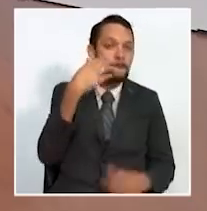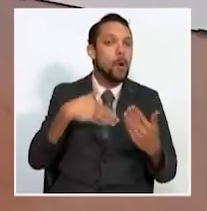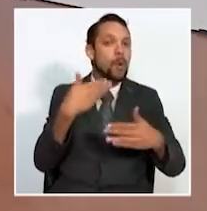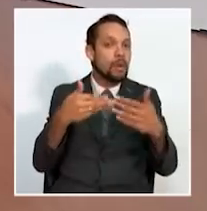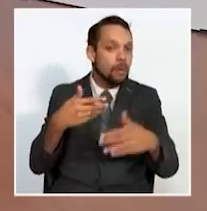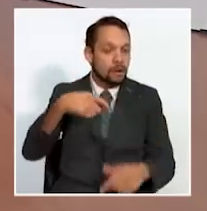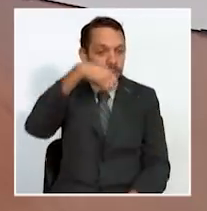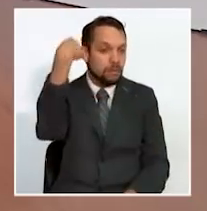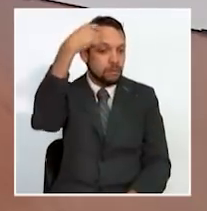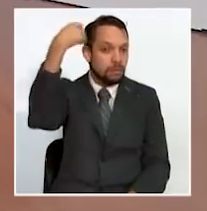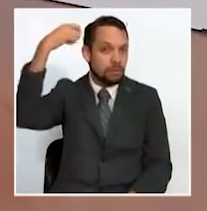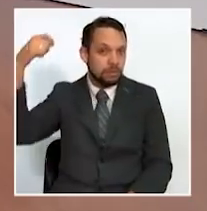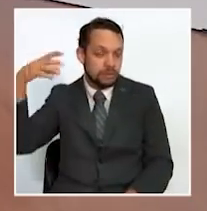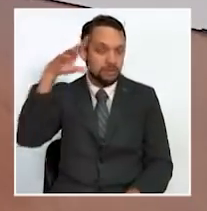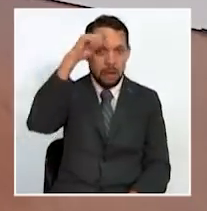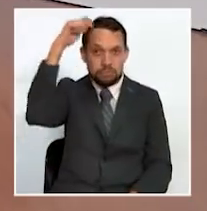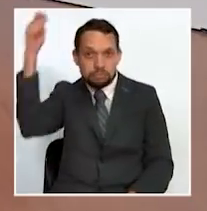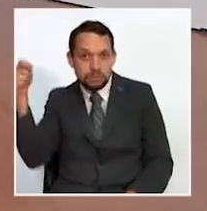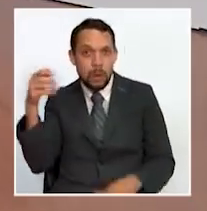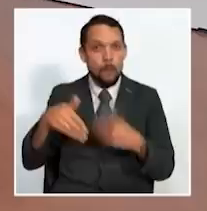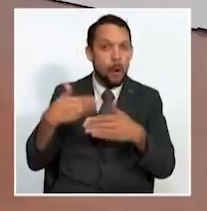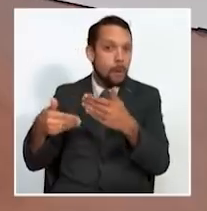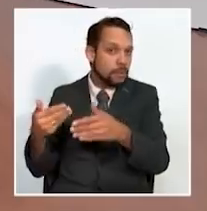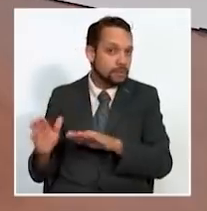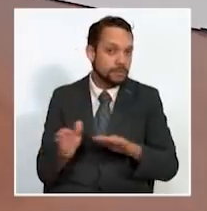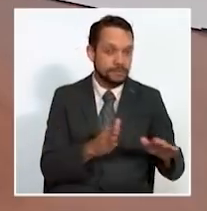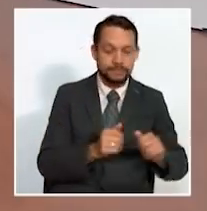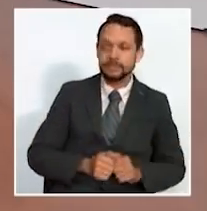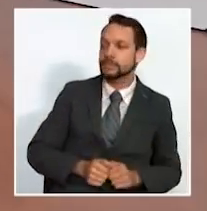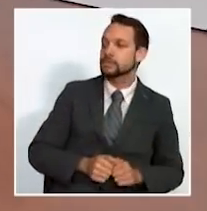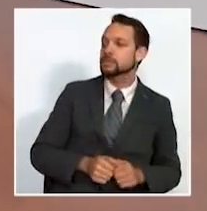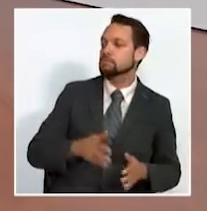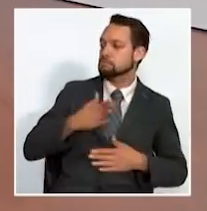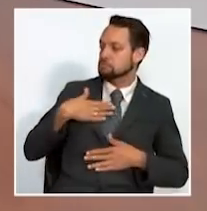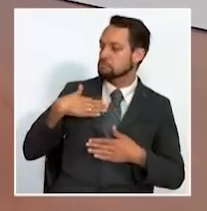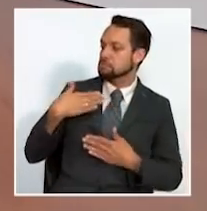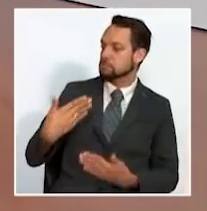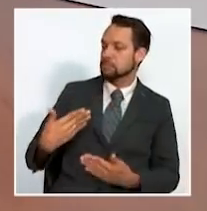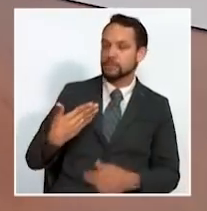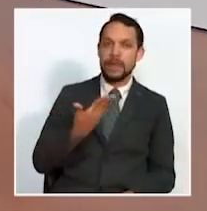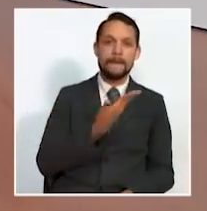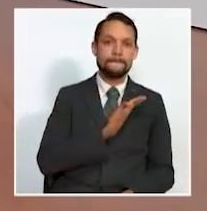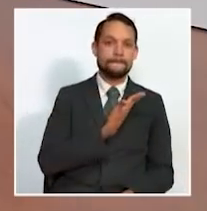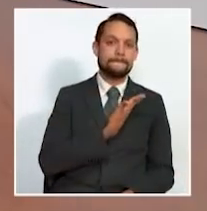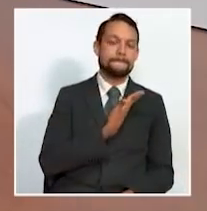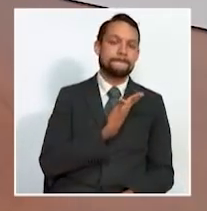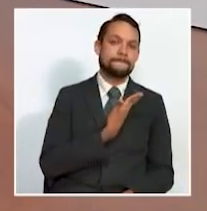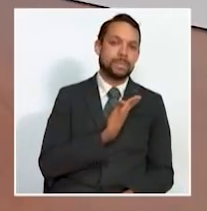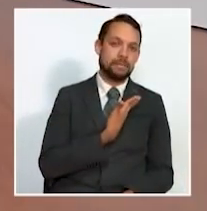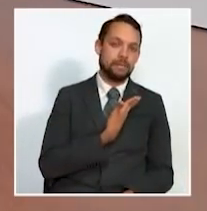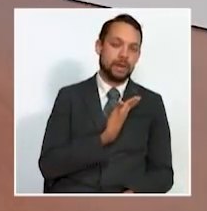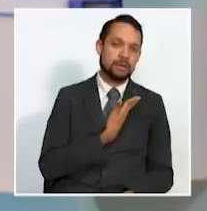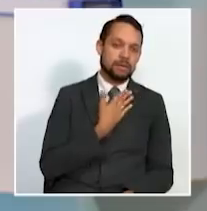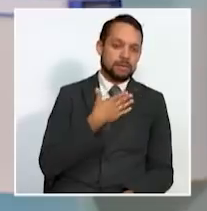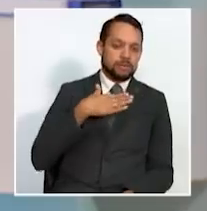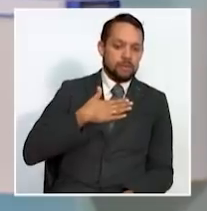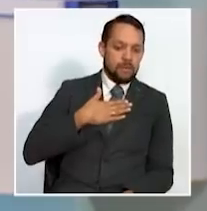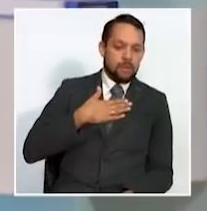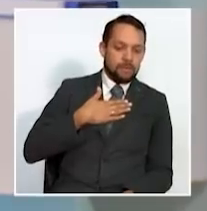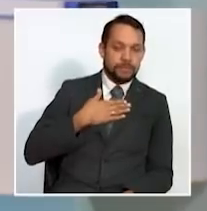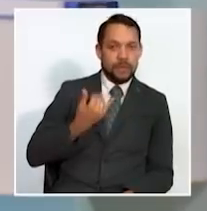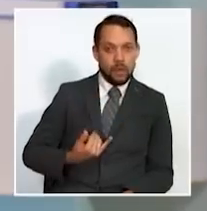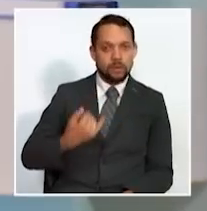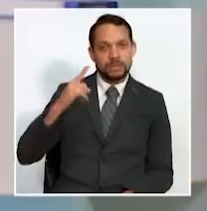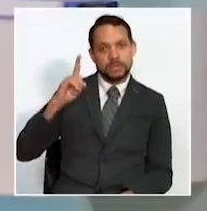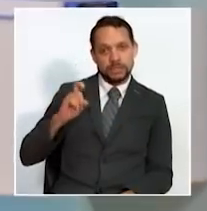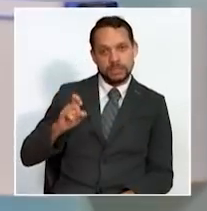Luza Marueno. Hola doctor, buen programa. Mi mamá sufre de asma desde niña y ahora tiene 67